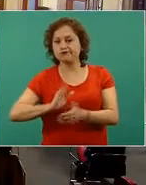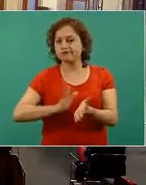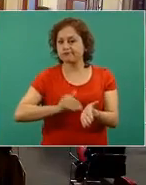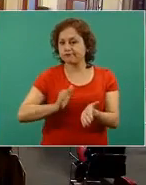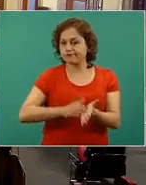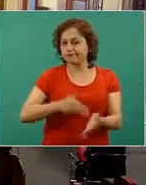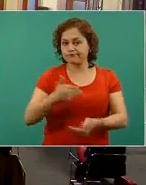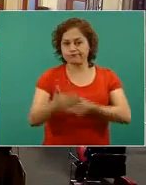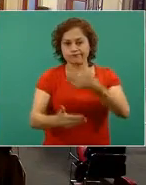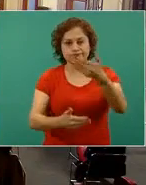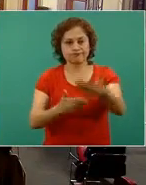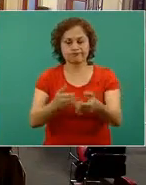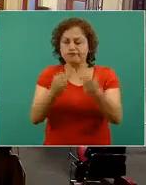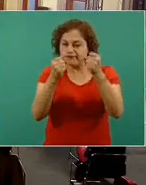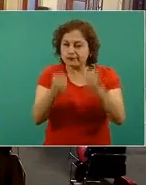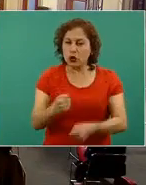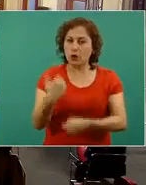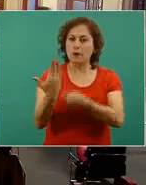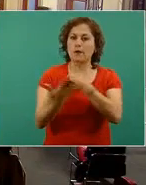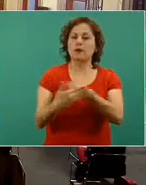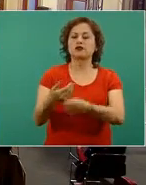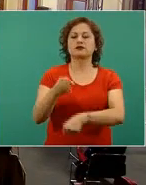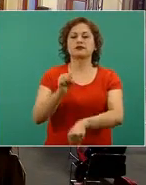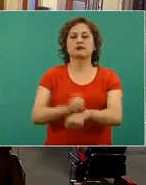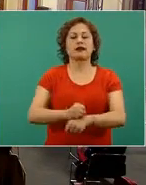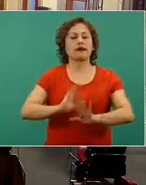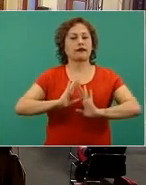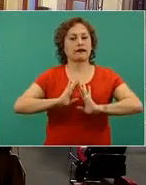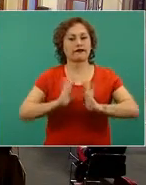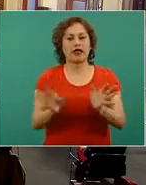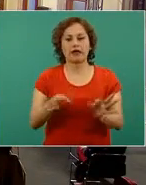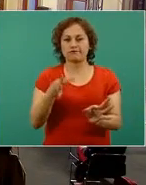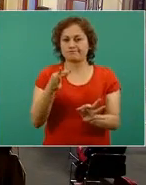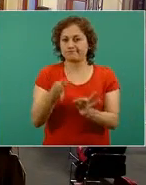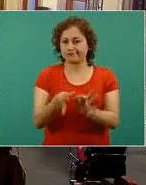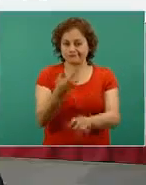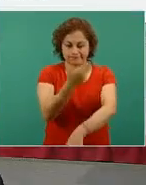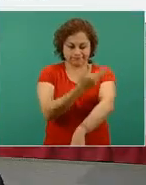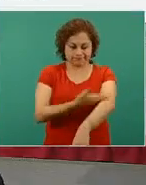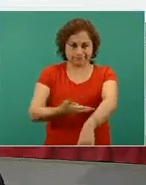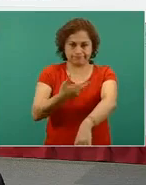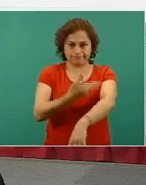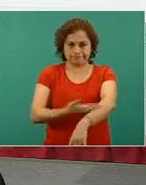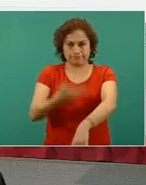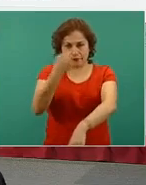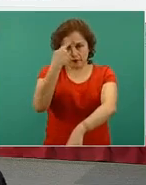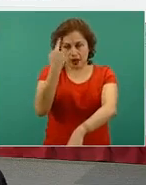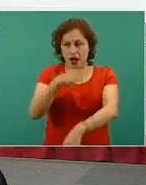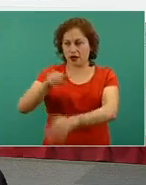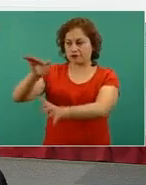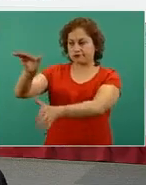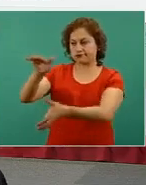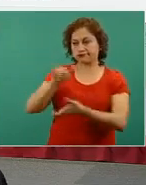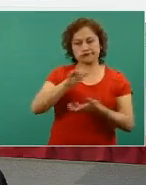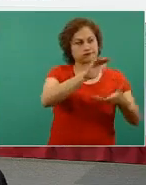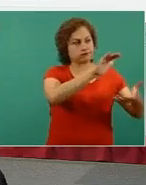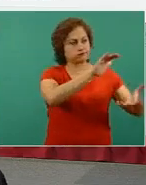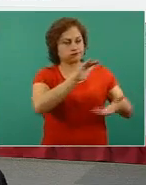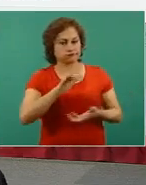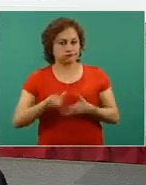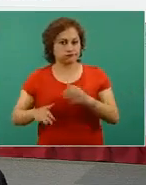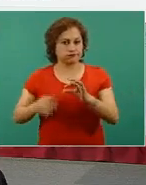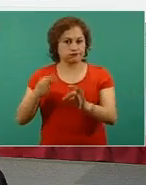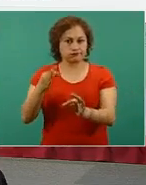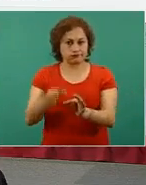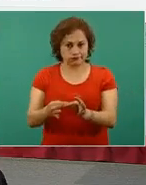Seguramente en pocos días se resolverá todo el aspecto que tiene que ver con el proceso de importación en tiempo, en forma